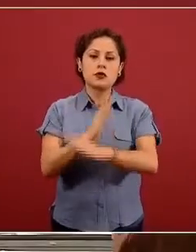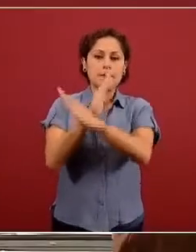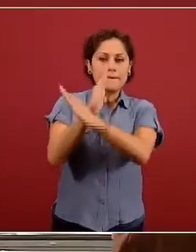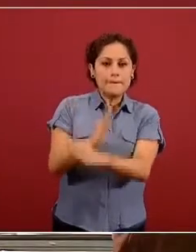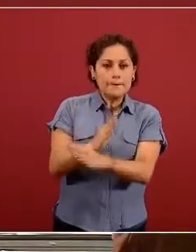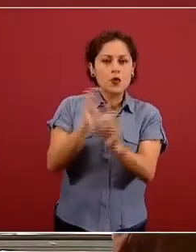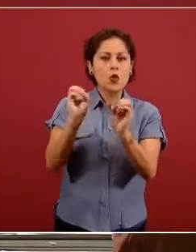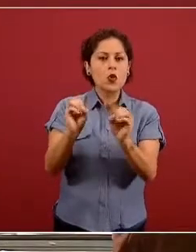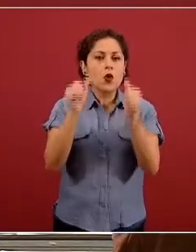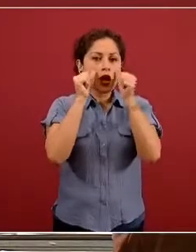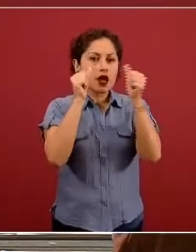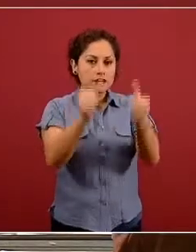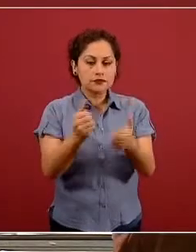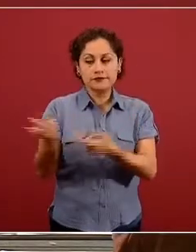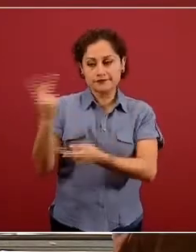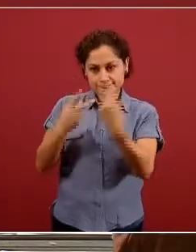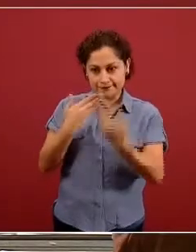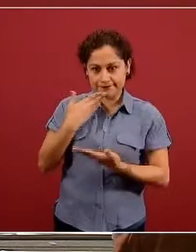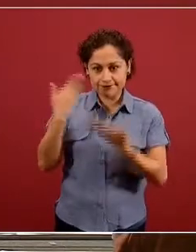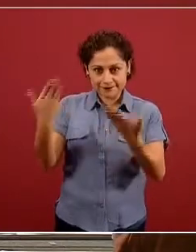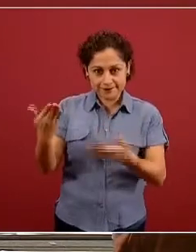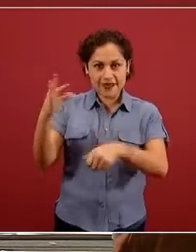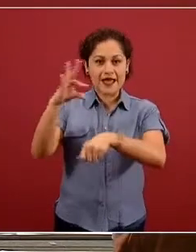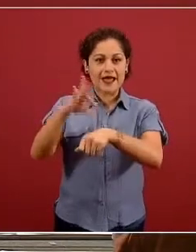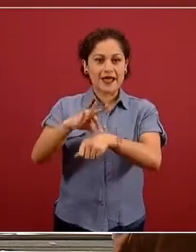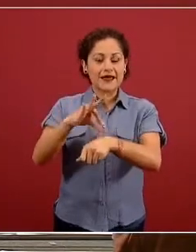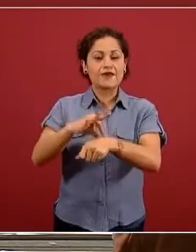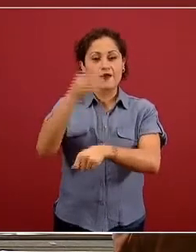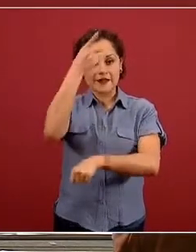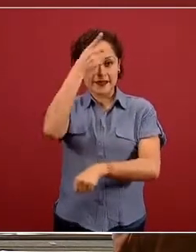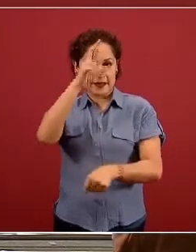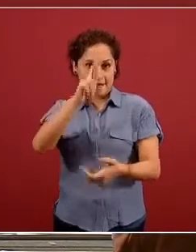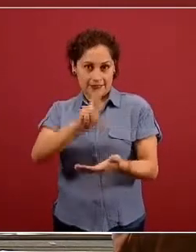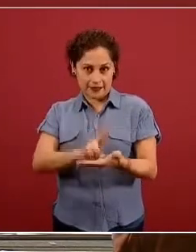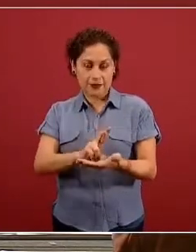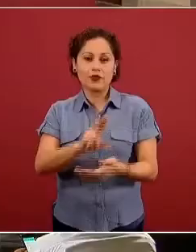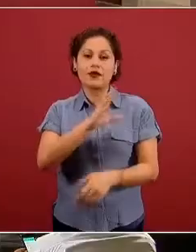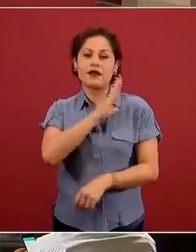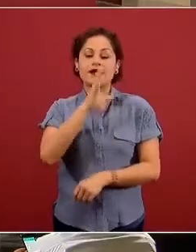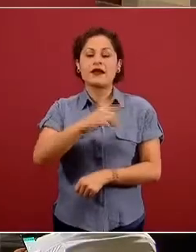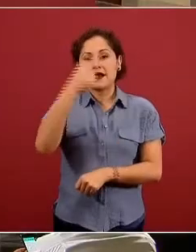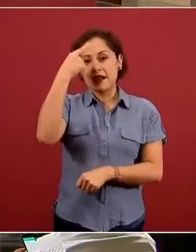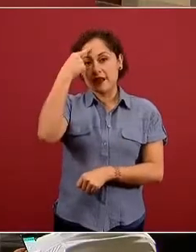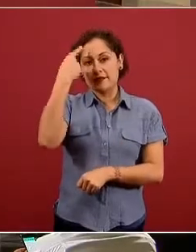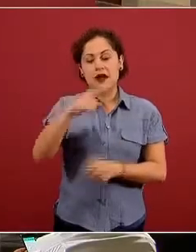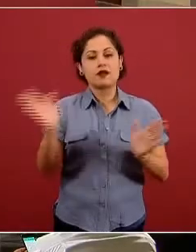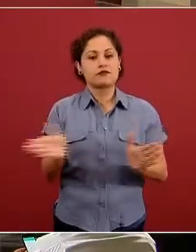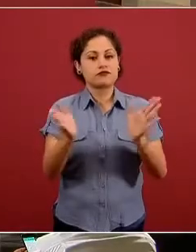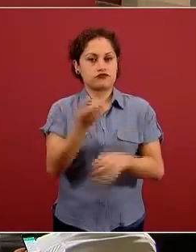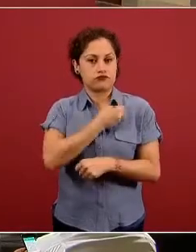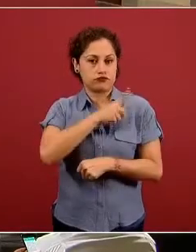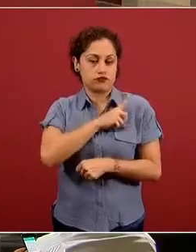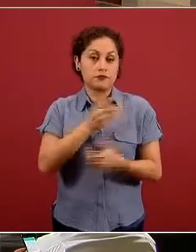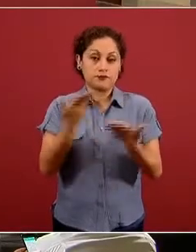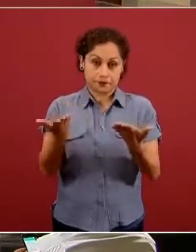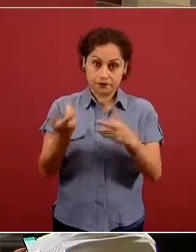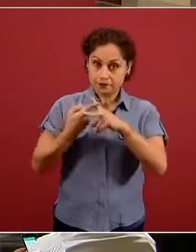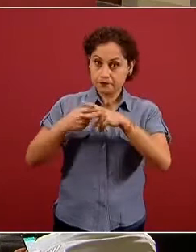doctor Ricardo Cortés, director general de Promoción de la Salud. Muchas gracias. Empecemos entonces. Yo voy